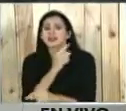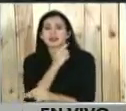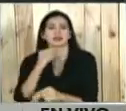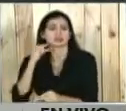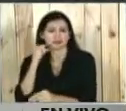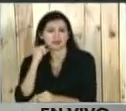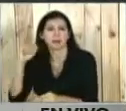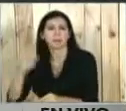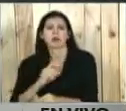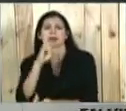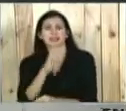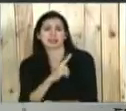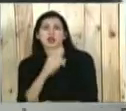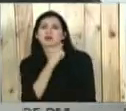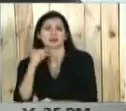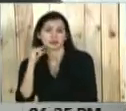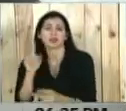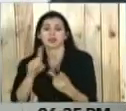y a Chano.